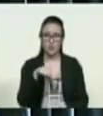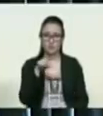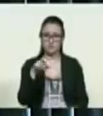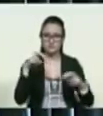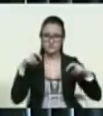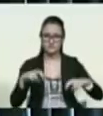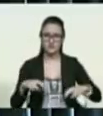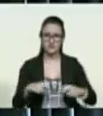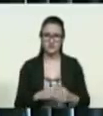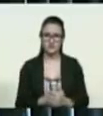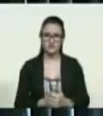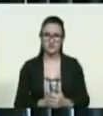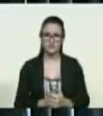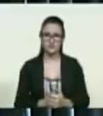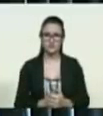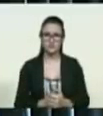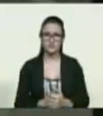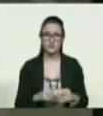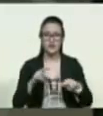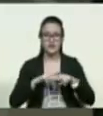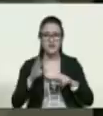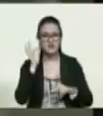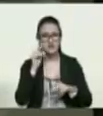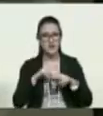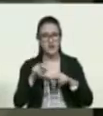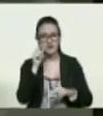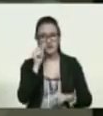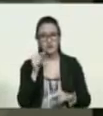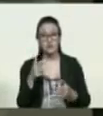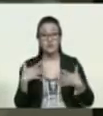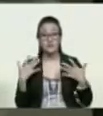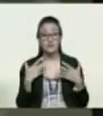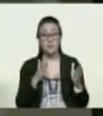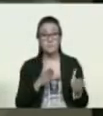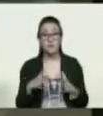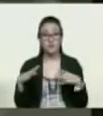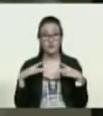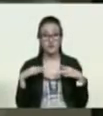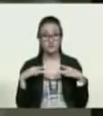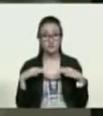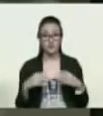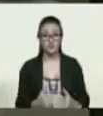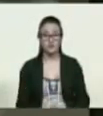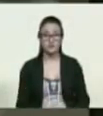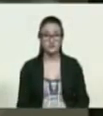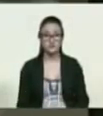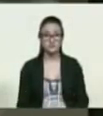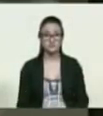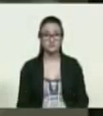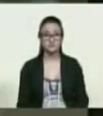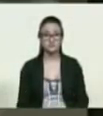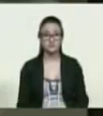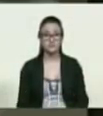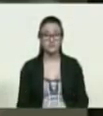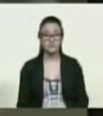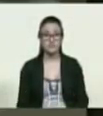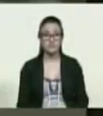tranquilamente, y nuestras niñas y nuestros niños están disfrutando del plan vacacional. porque